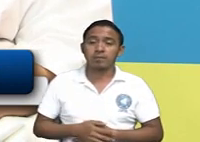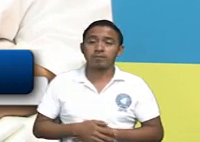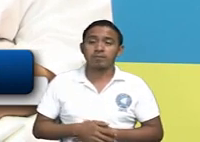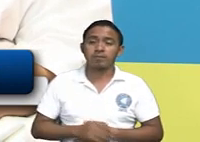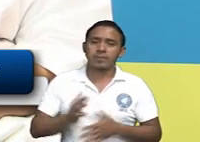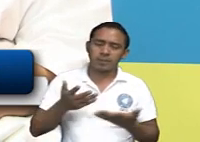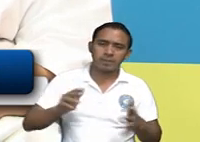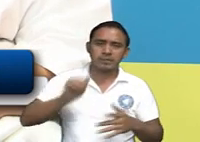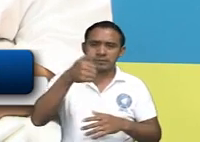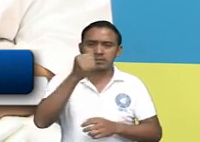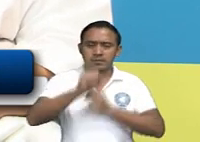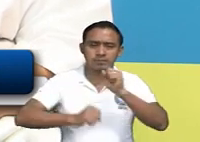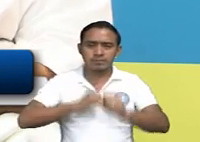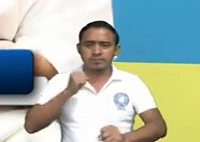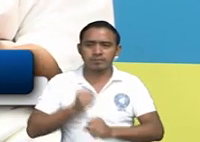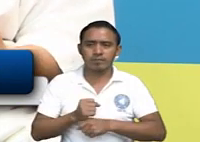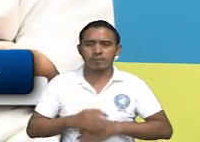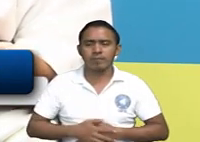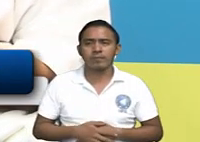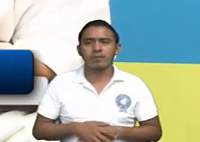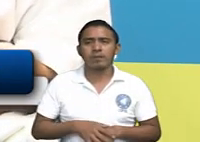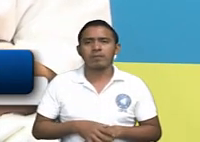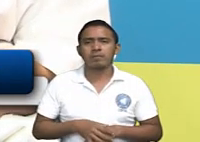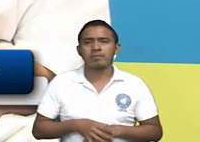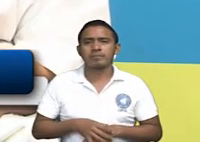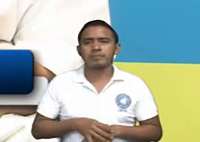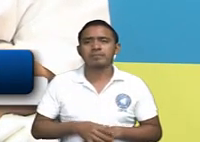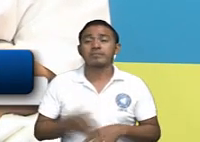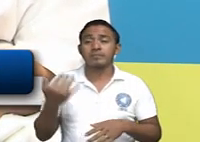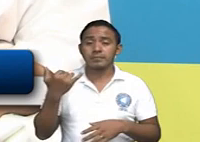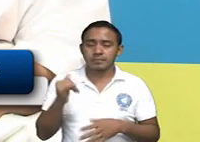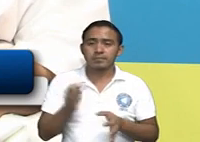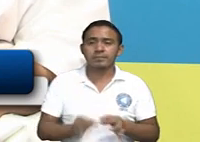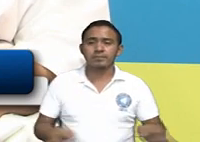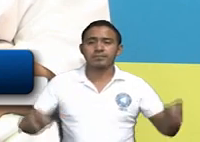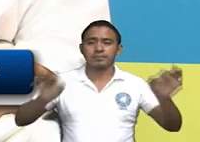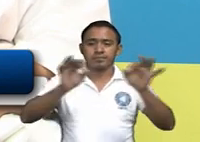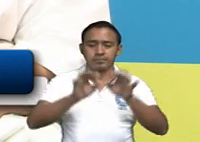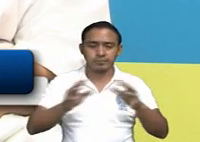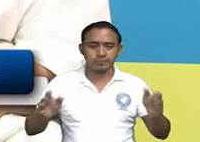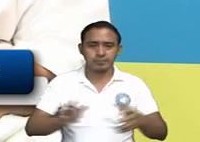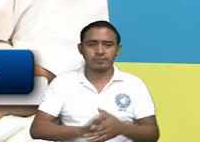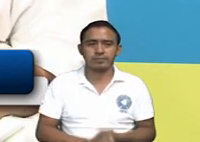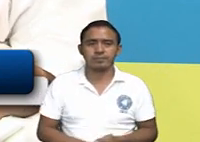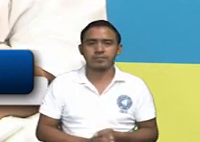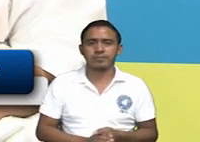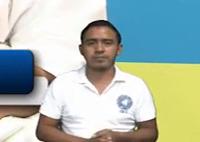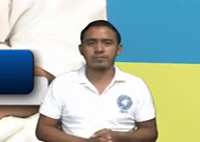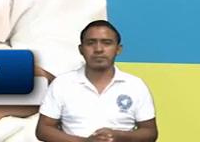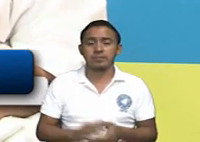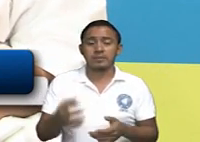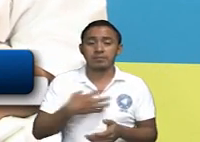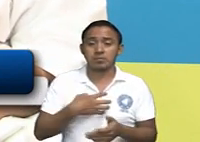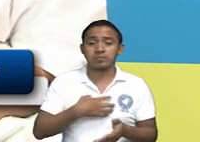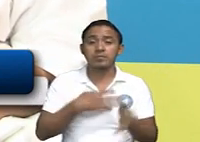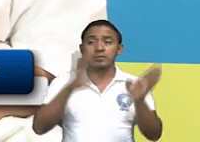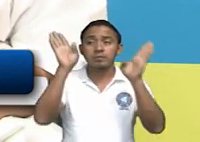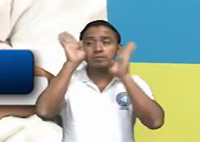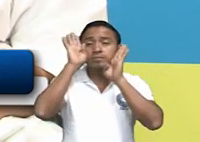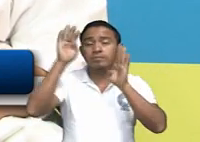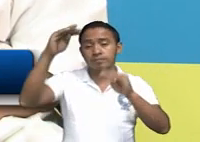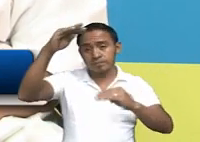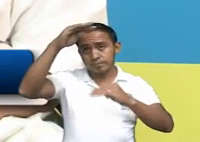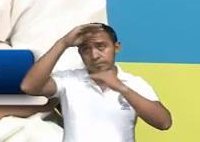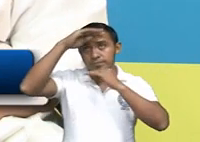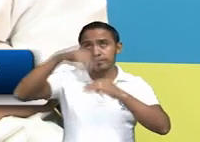ya los niños comienzan a... Y es importante, sí, trabajar con ellos, con lo que es la privacidad y